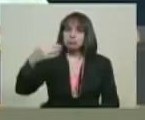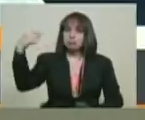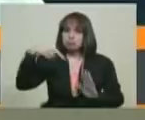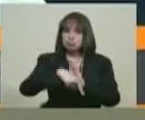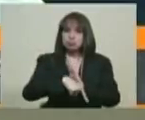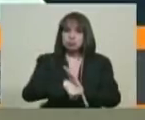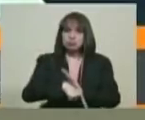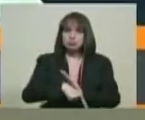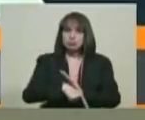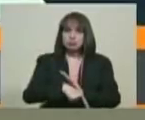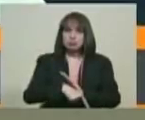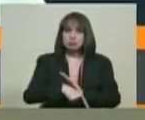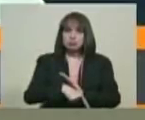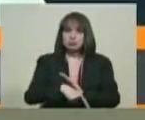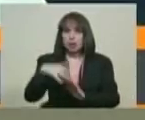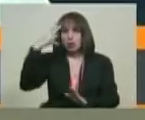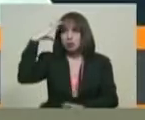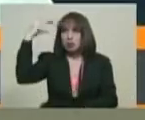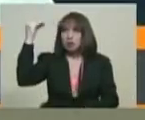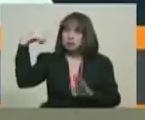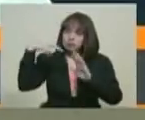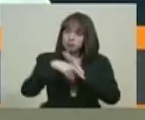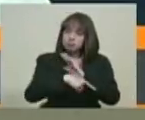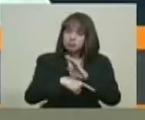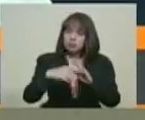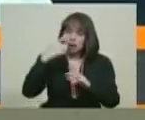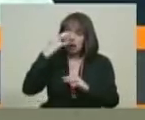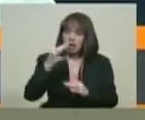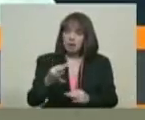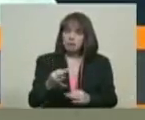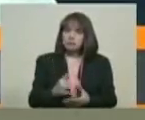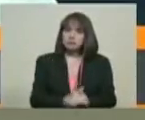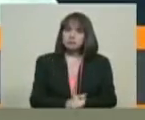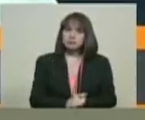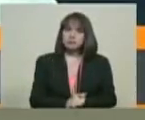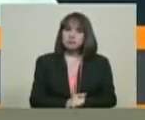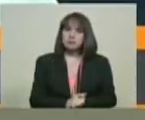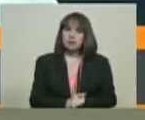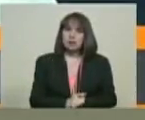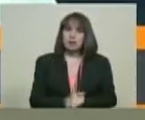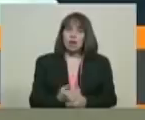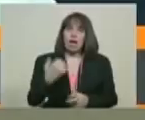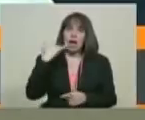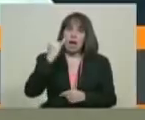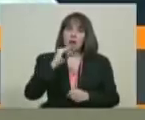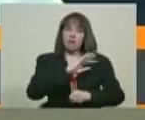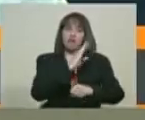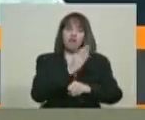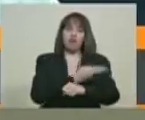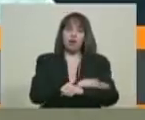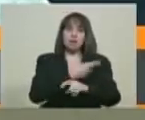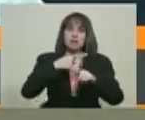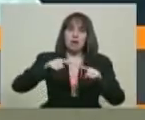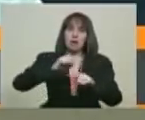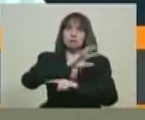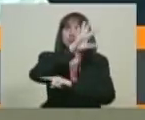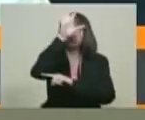profundamente, cada vez más, los que creemos en la existencia de una fuerza superior,